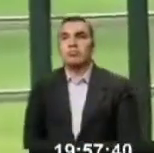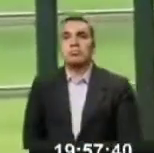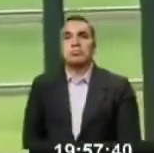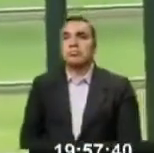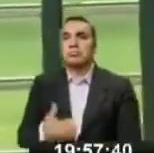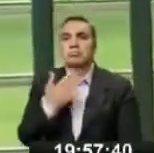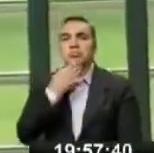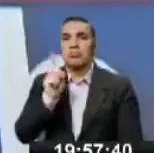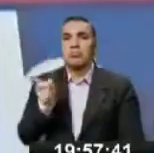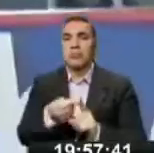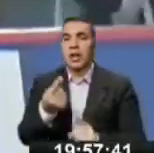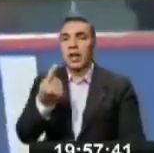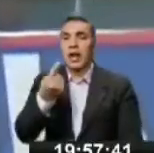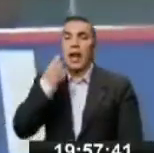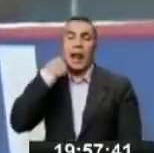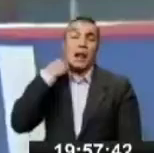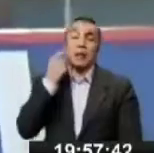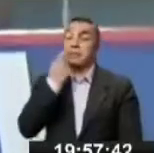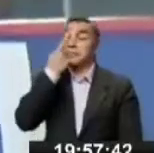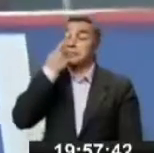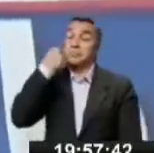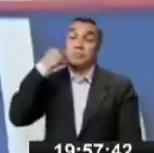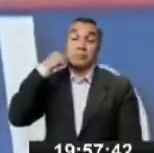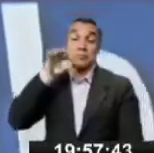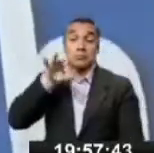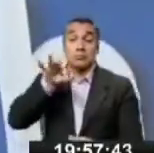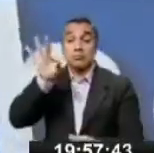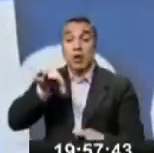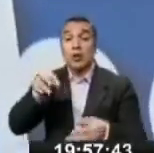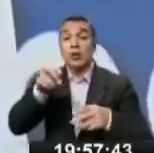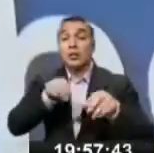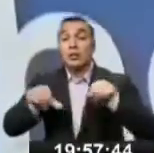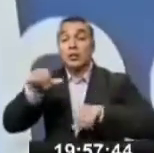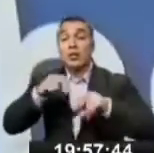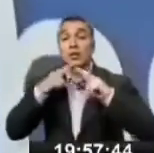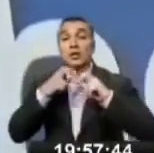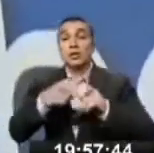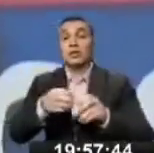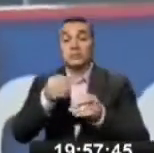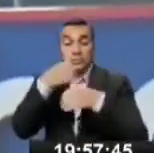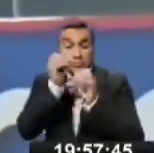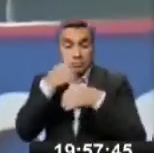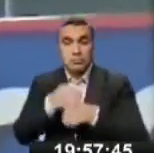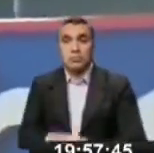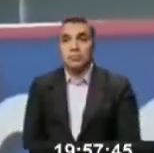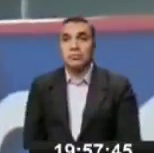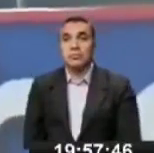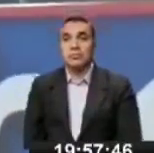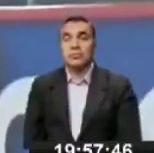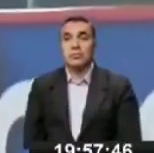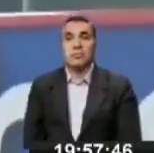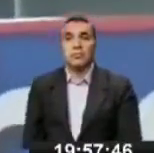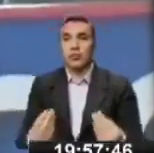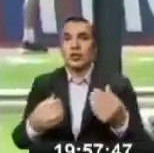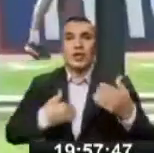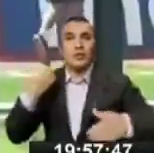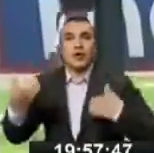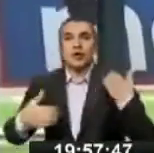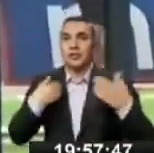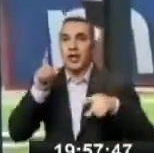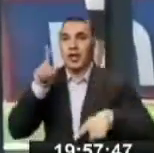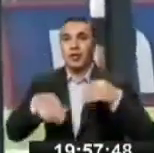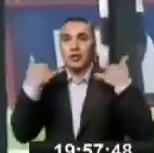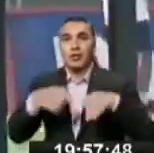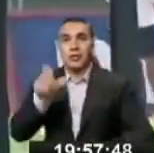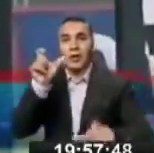consistió en el hisopado y el nasofaringeo. Aquí tenemos el siguiente informe. Mucho entusiasmo en